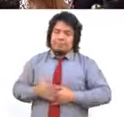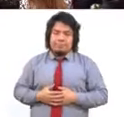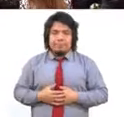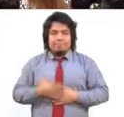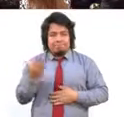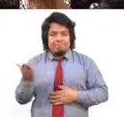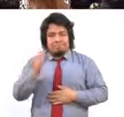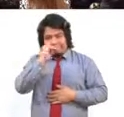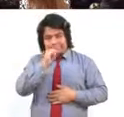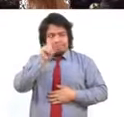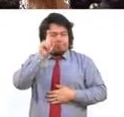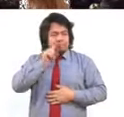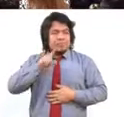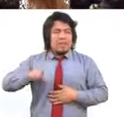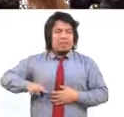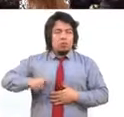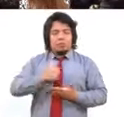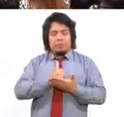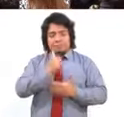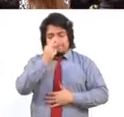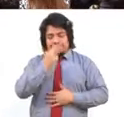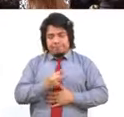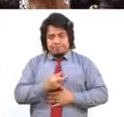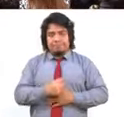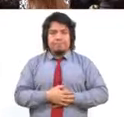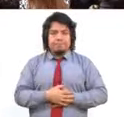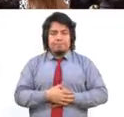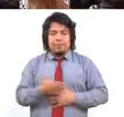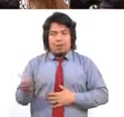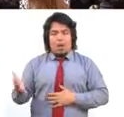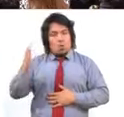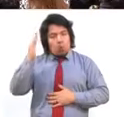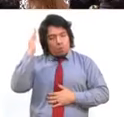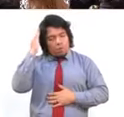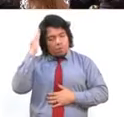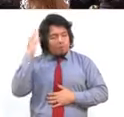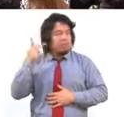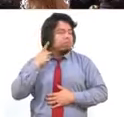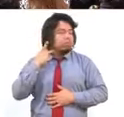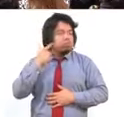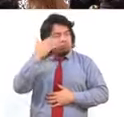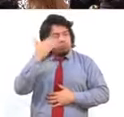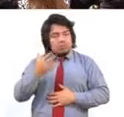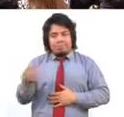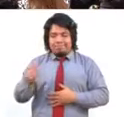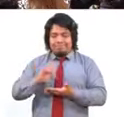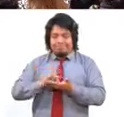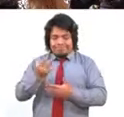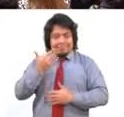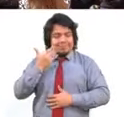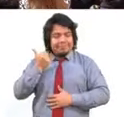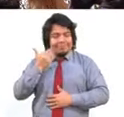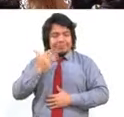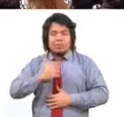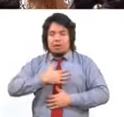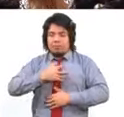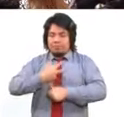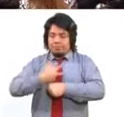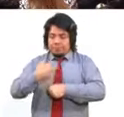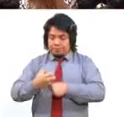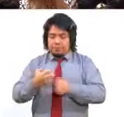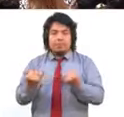jefa de gobierno de la Ciudad de México, líder política, gracias, muy amable por la invitación,